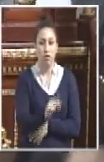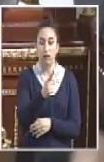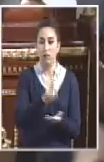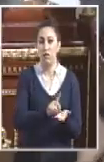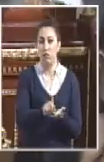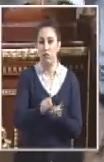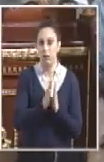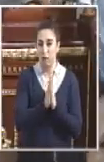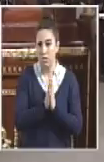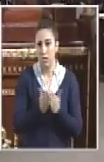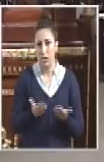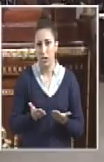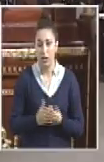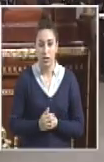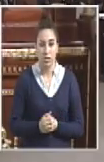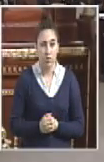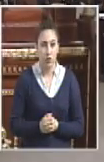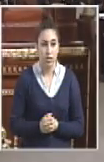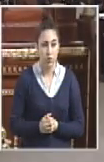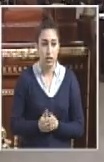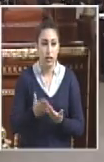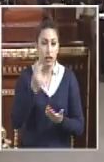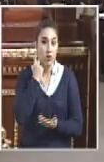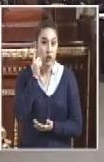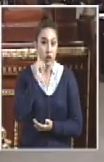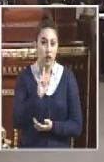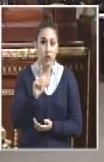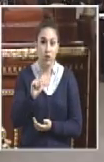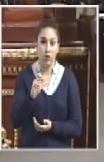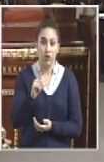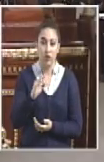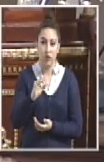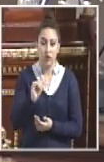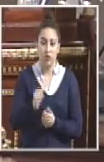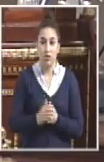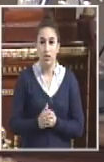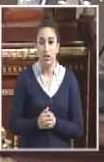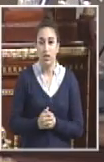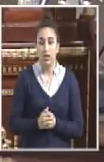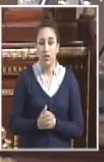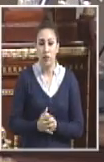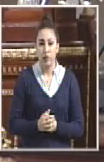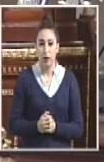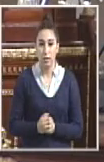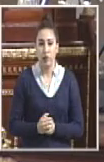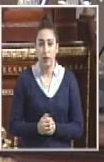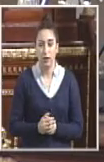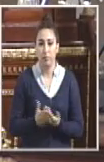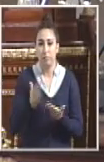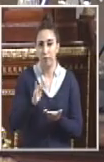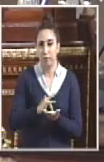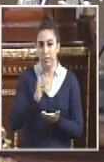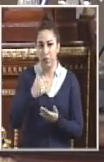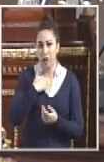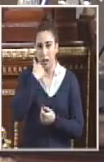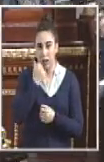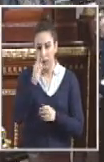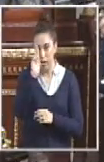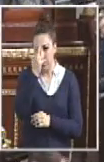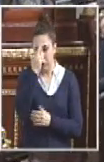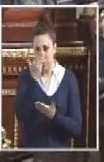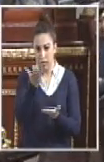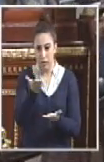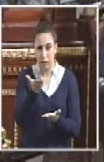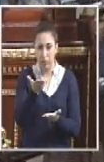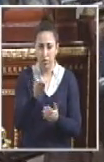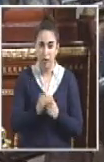pleno. Diputada Leticia Varela. Muchas gracias, Presidenta. Yo creo que refrescarle un poco la